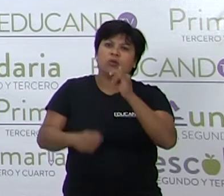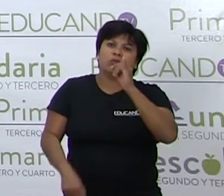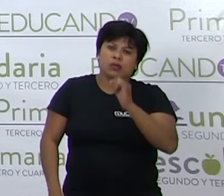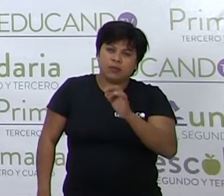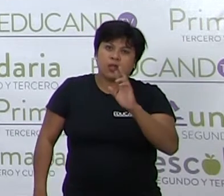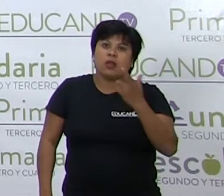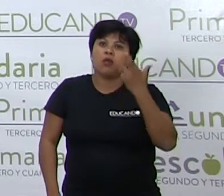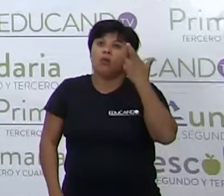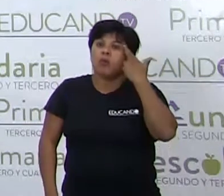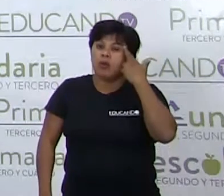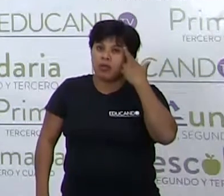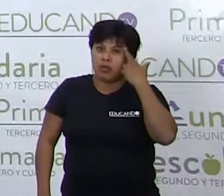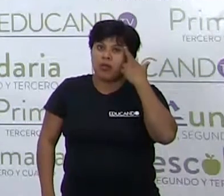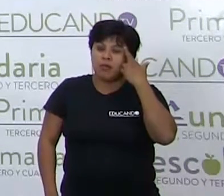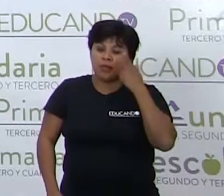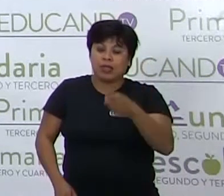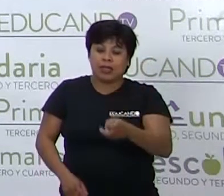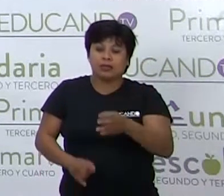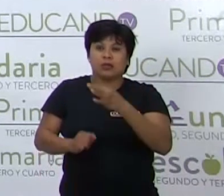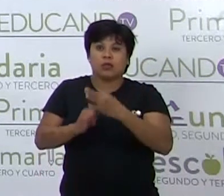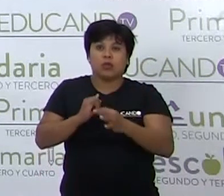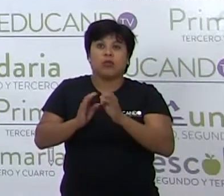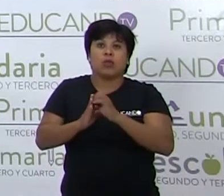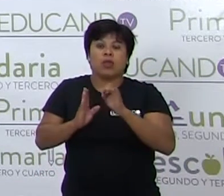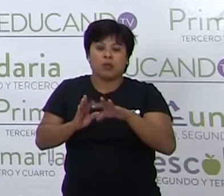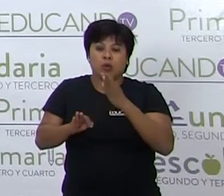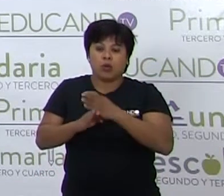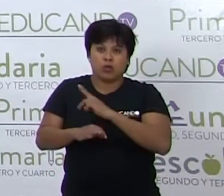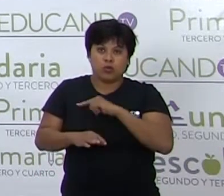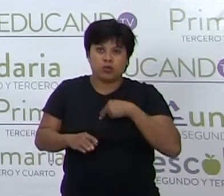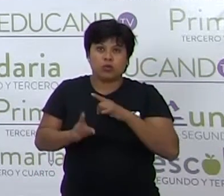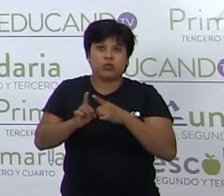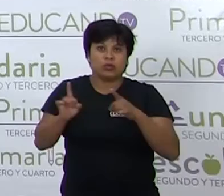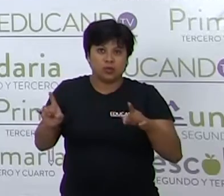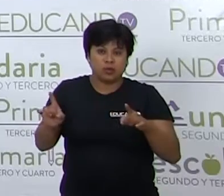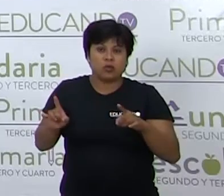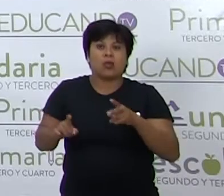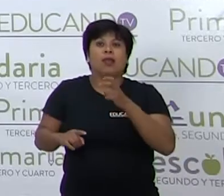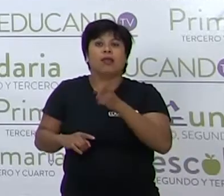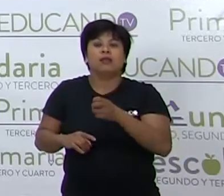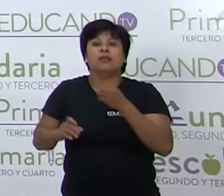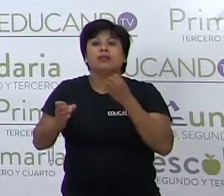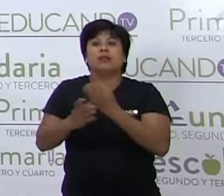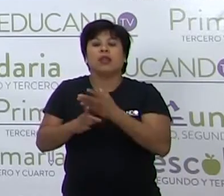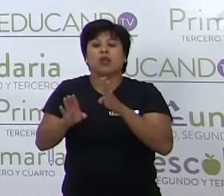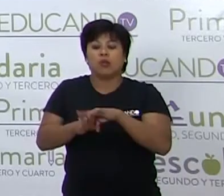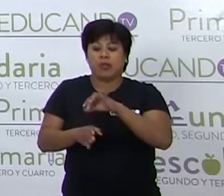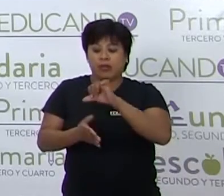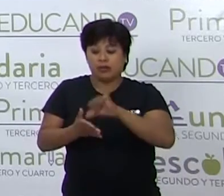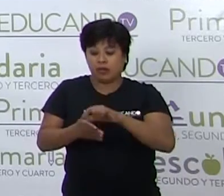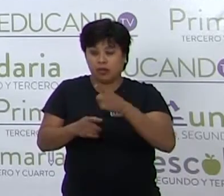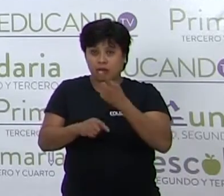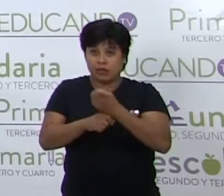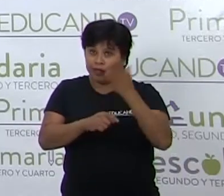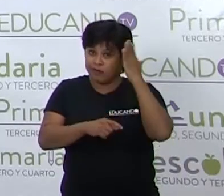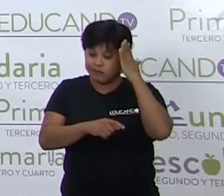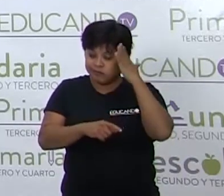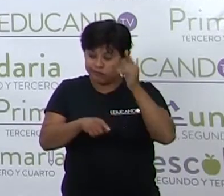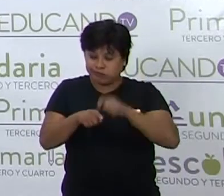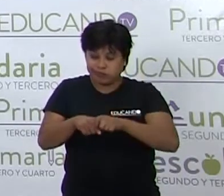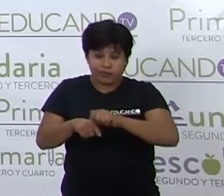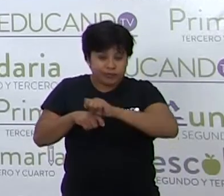que en este último ejemplo que estamos desarrollando hoy las alturas salen de su centro y forma y